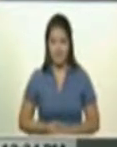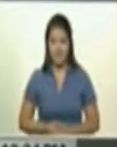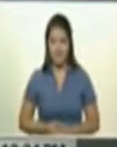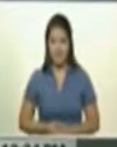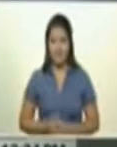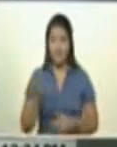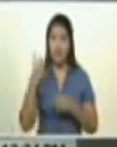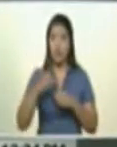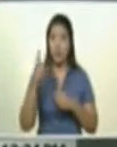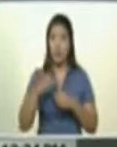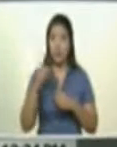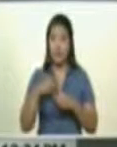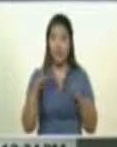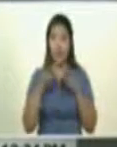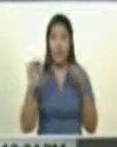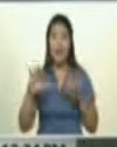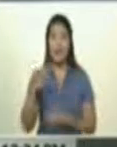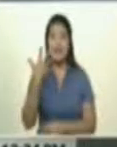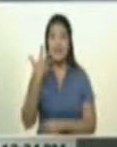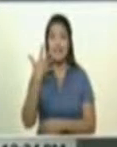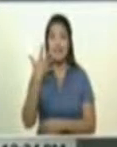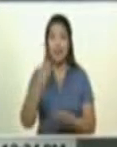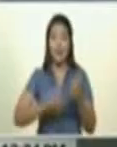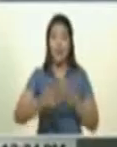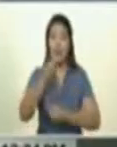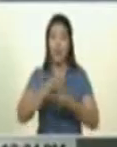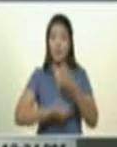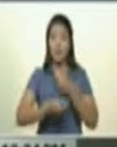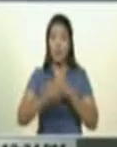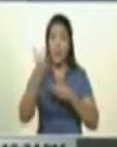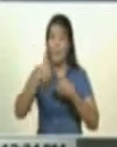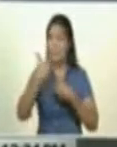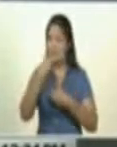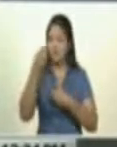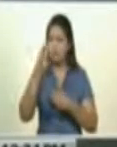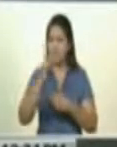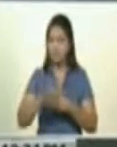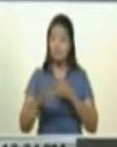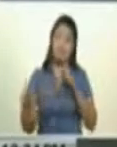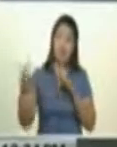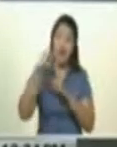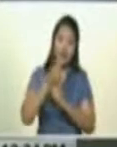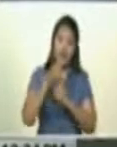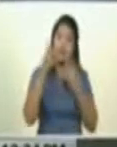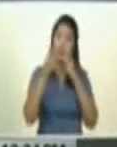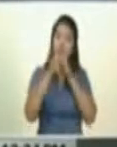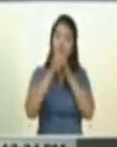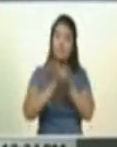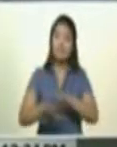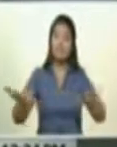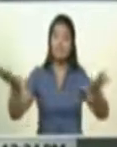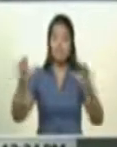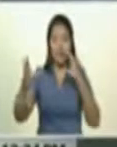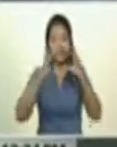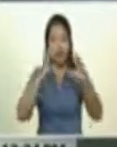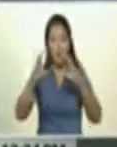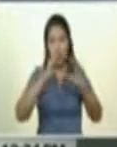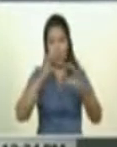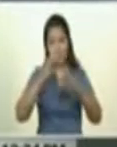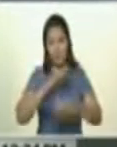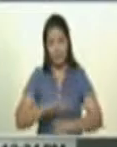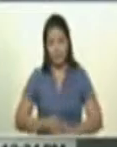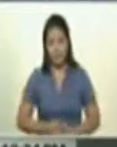Estos datos ubican al sector en el quinto lugar de la economía no petrolera del país y reflejan los alcances de la democratización de las comunicaciones